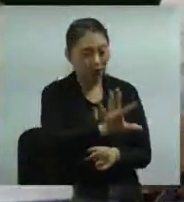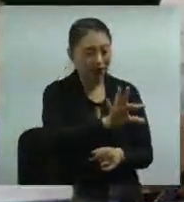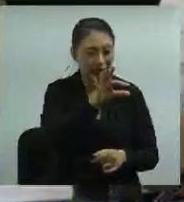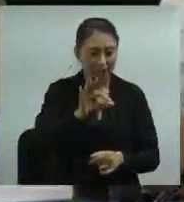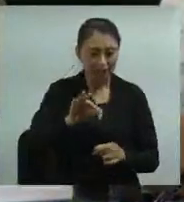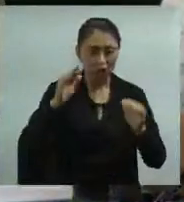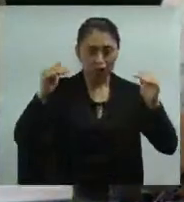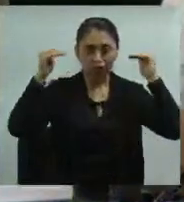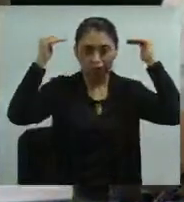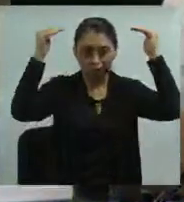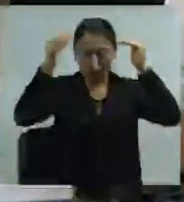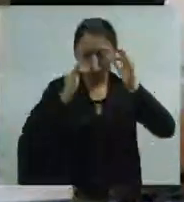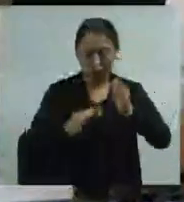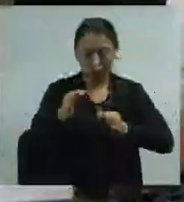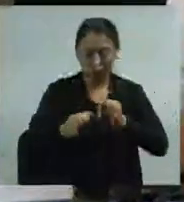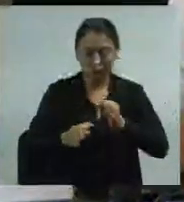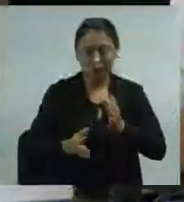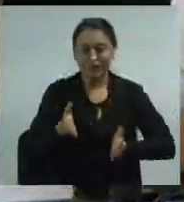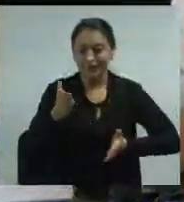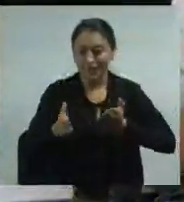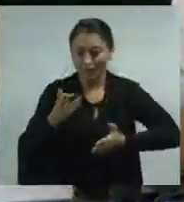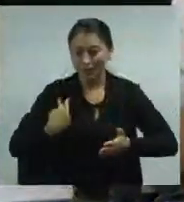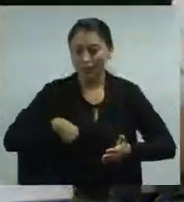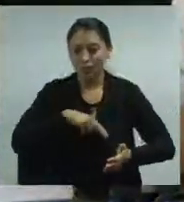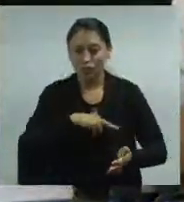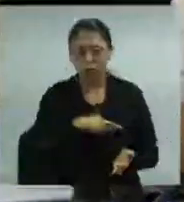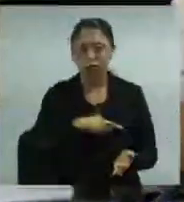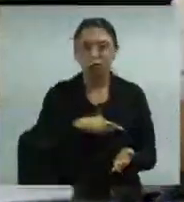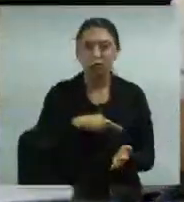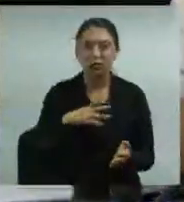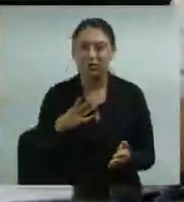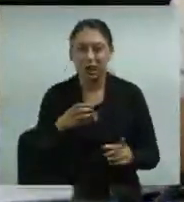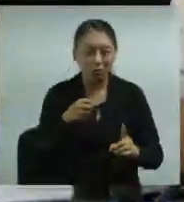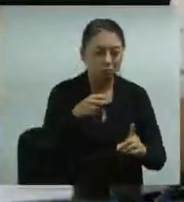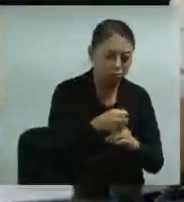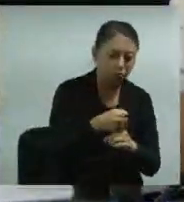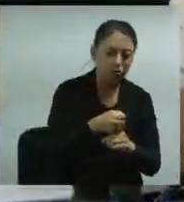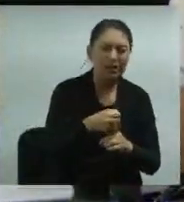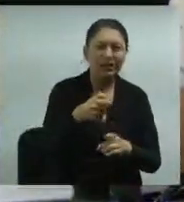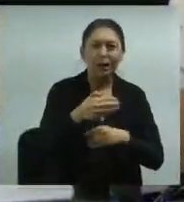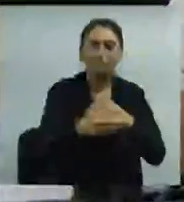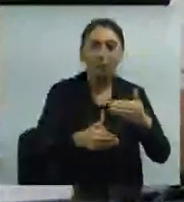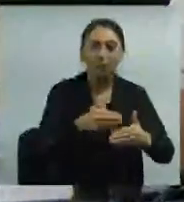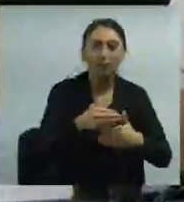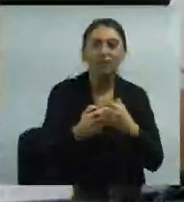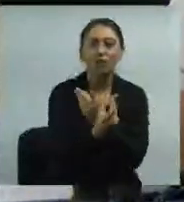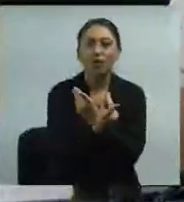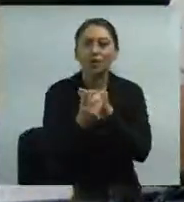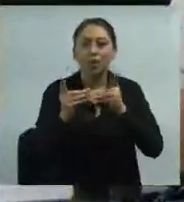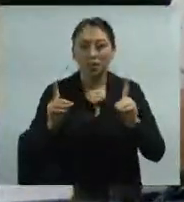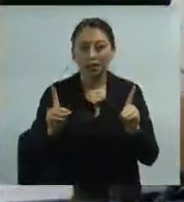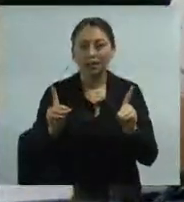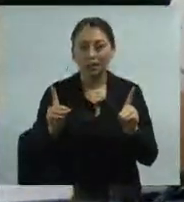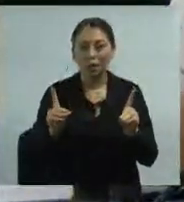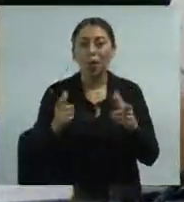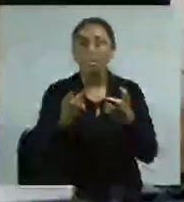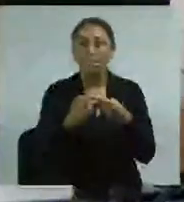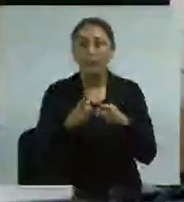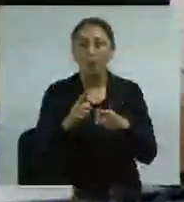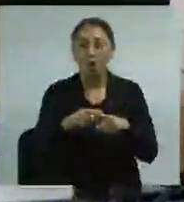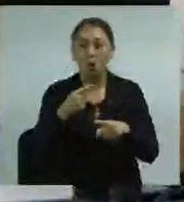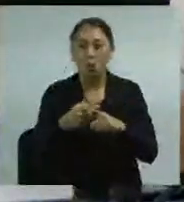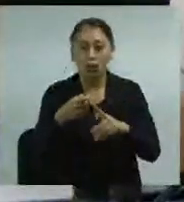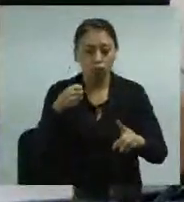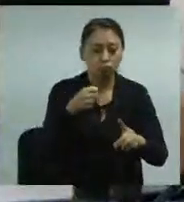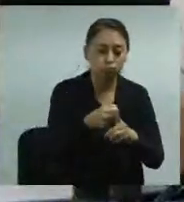Apelaciones. Pareciera ser que estamos tratando de improvisar un proceso democrático, y creo que cuando se trata de improvisar algunas cosas